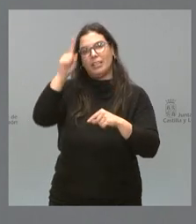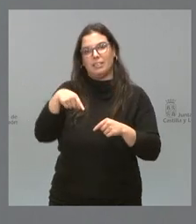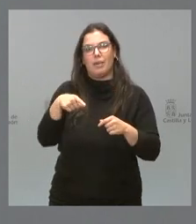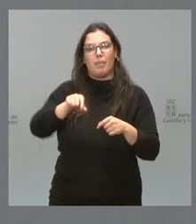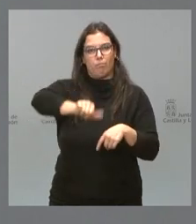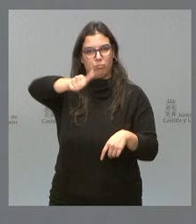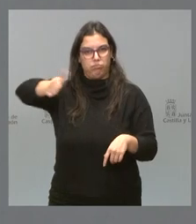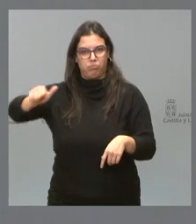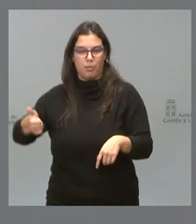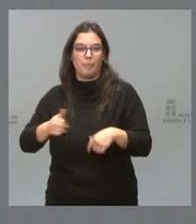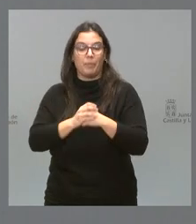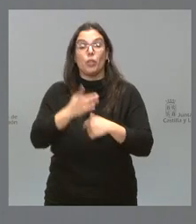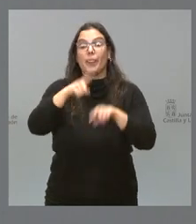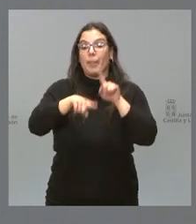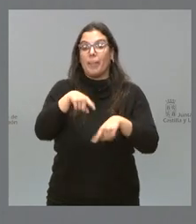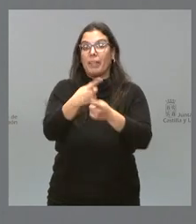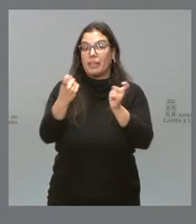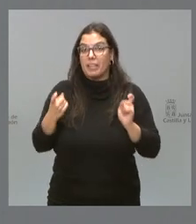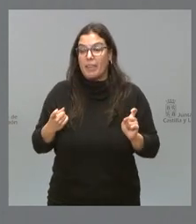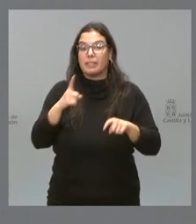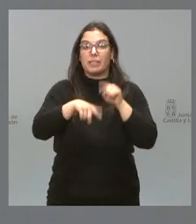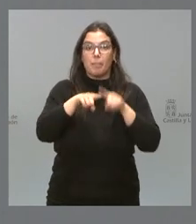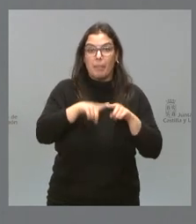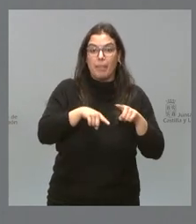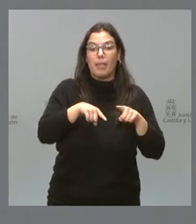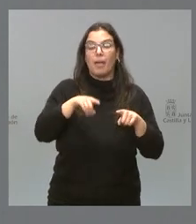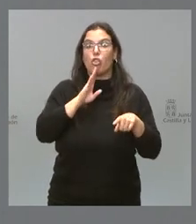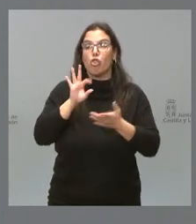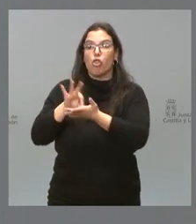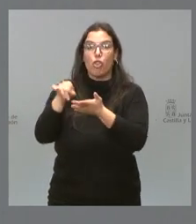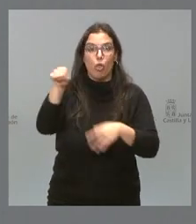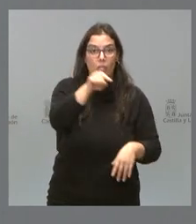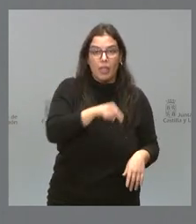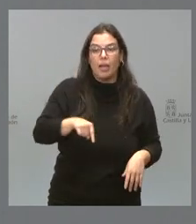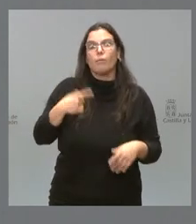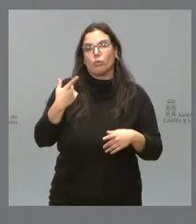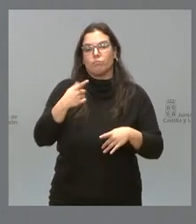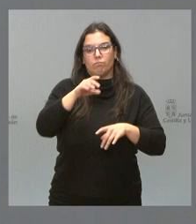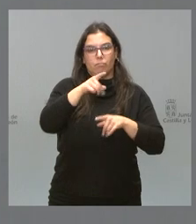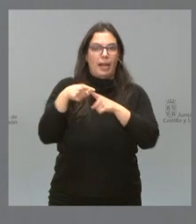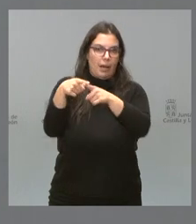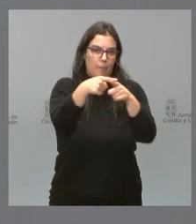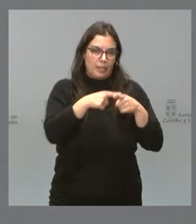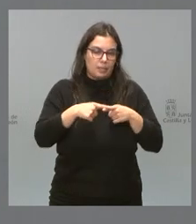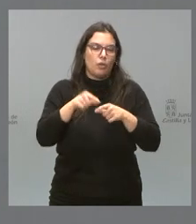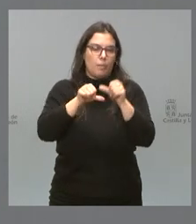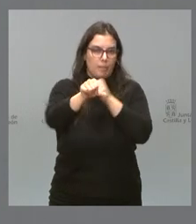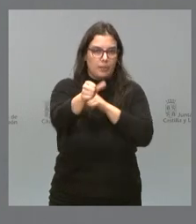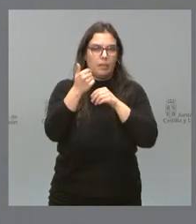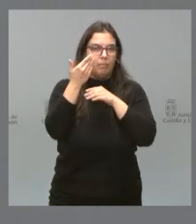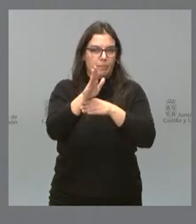esta actuación lógicamente en función de las necesidades de las ubicaciones pues tendremos planteado y así lo haremos la ampliación